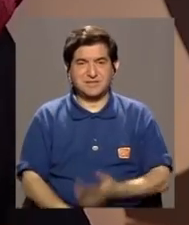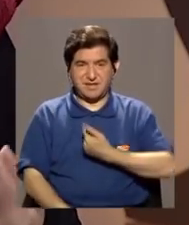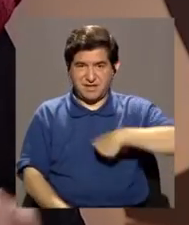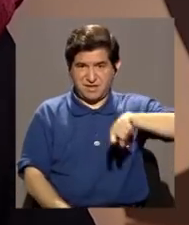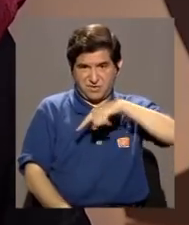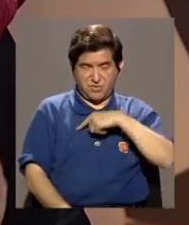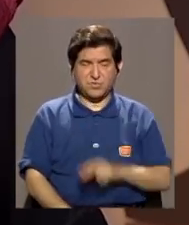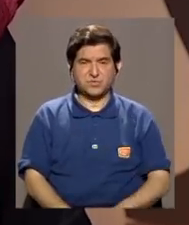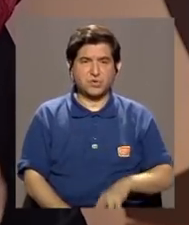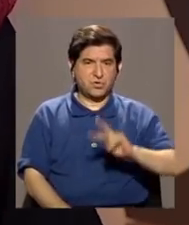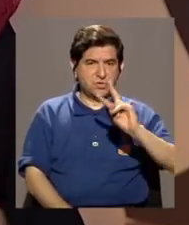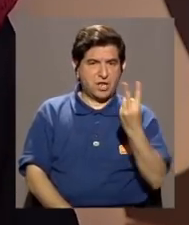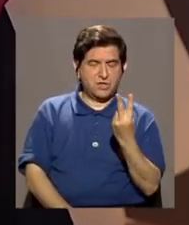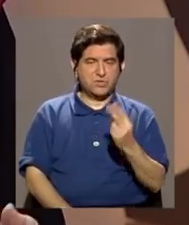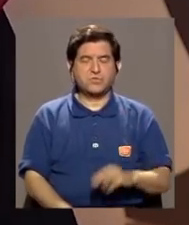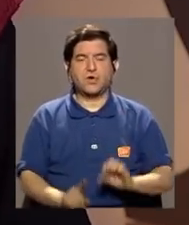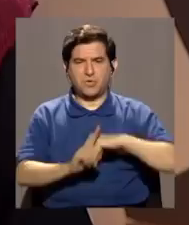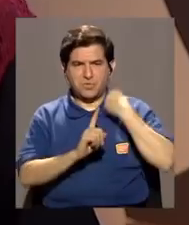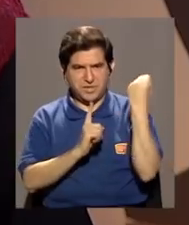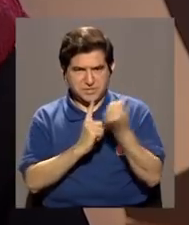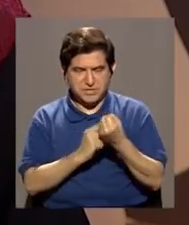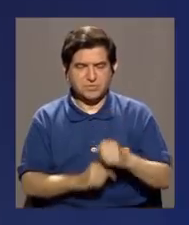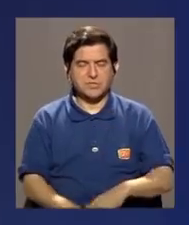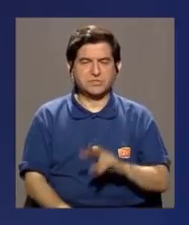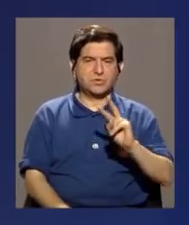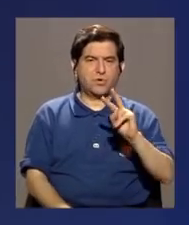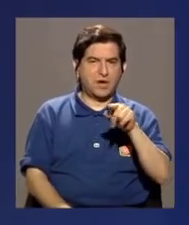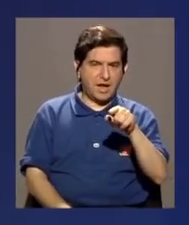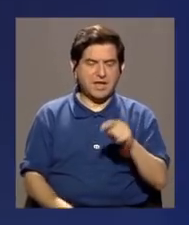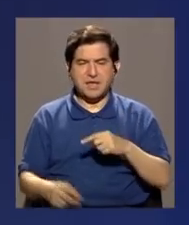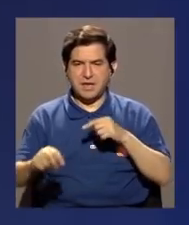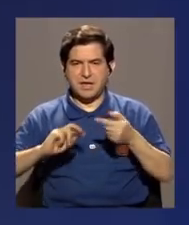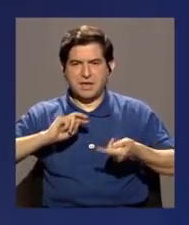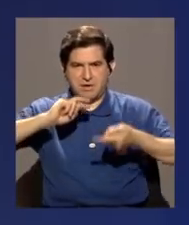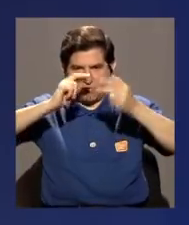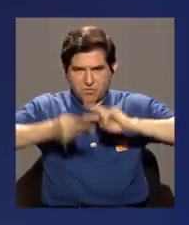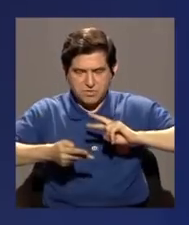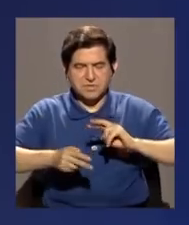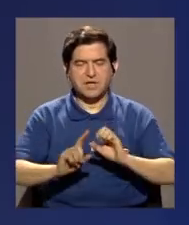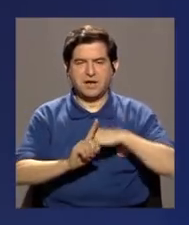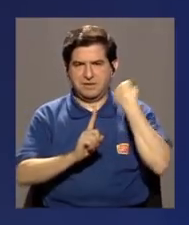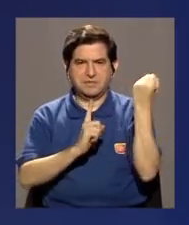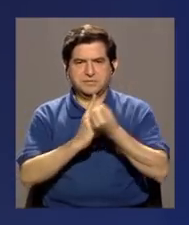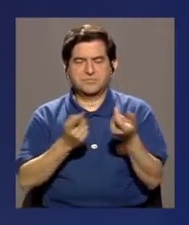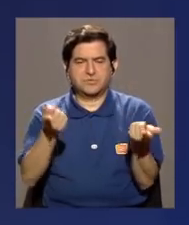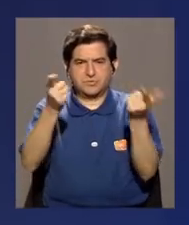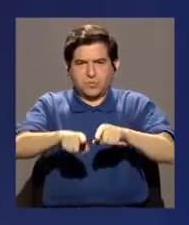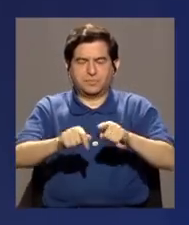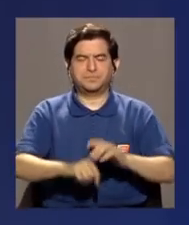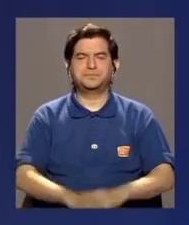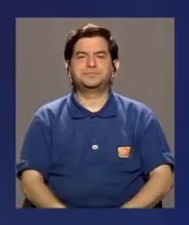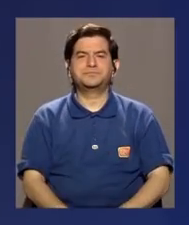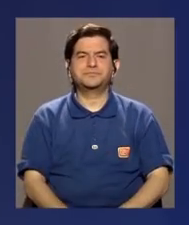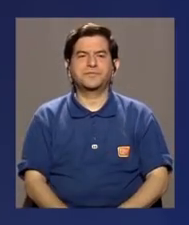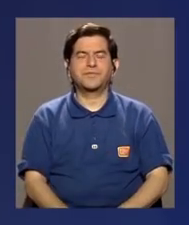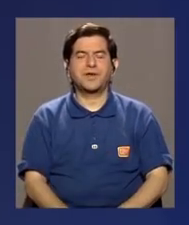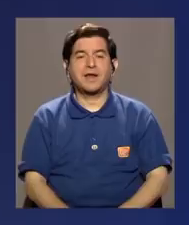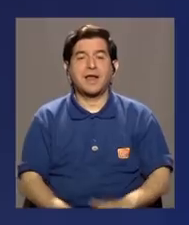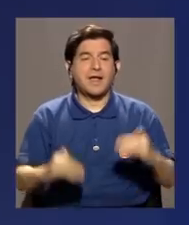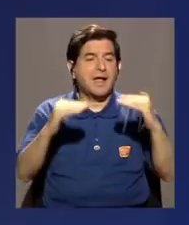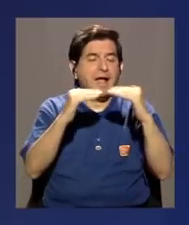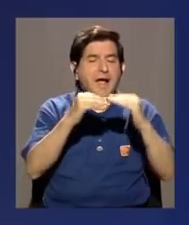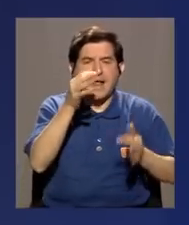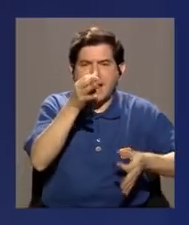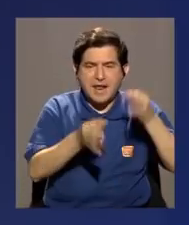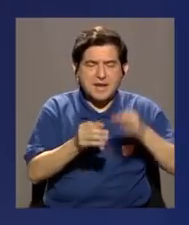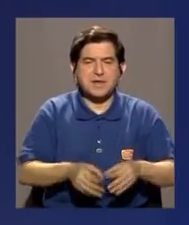estamos cayendo en un doble estándar o en una contradicción que curioso y resulta que para para lo judicial